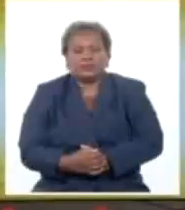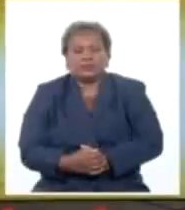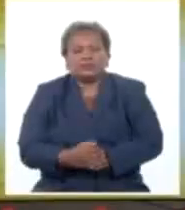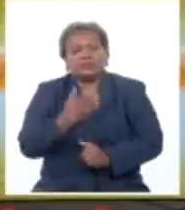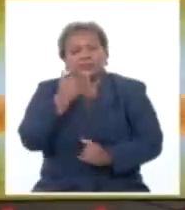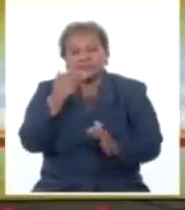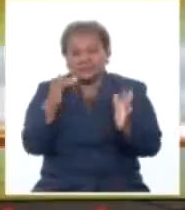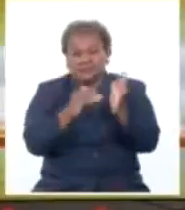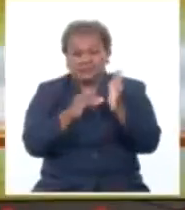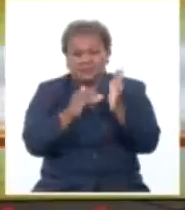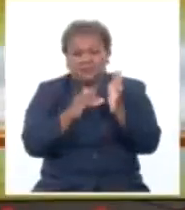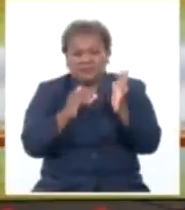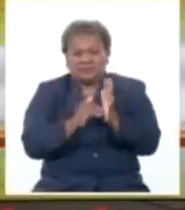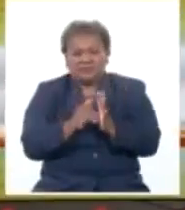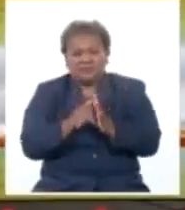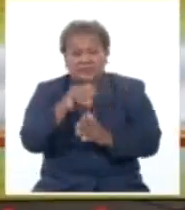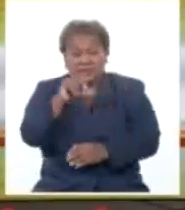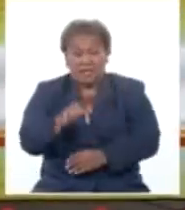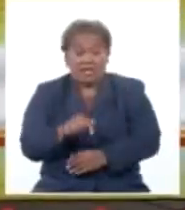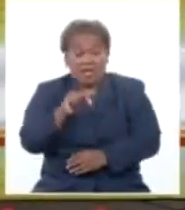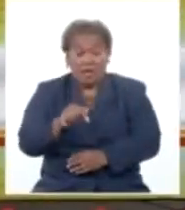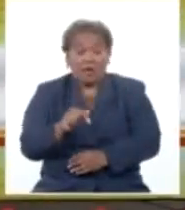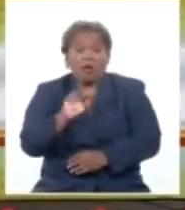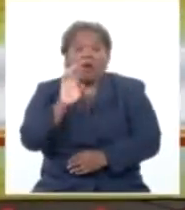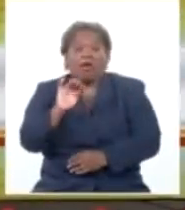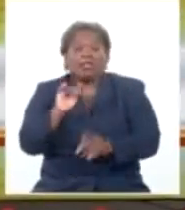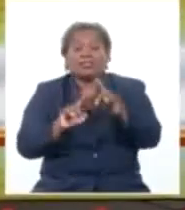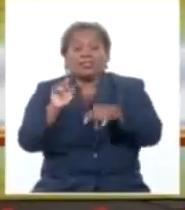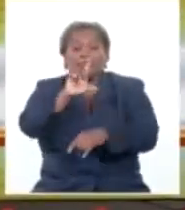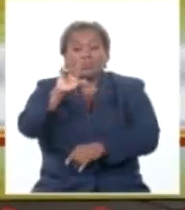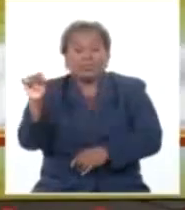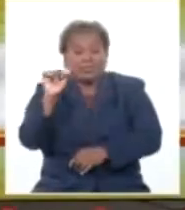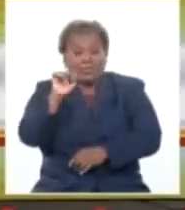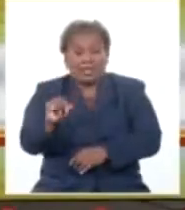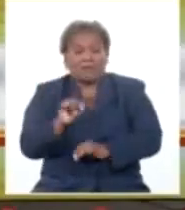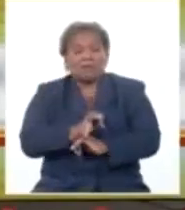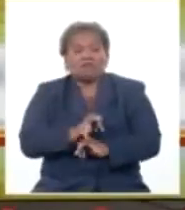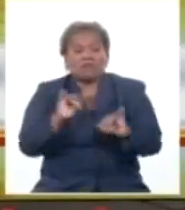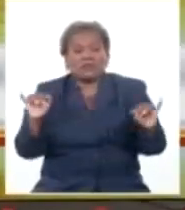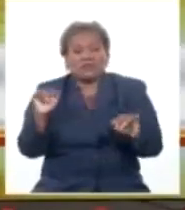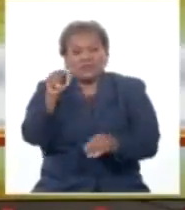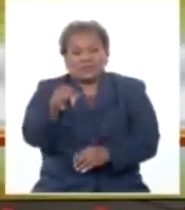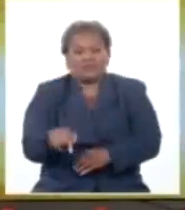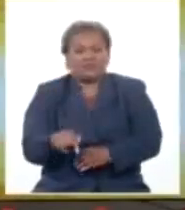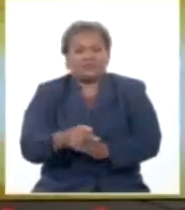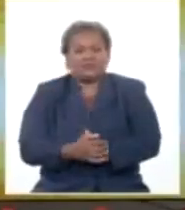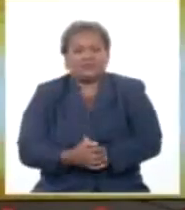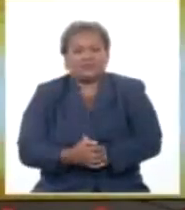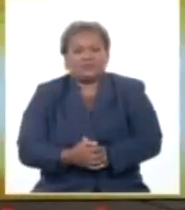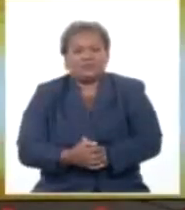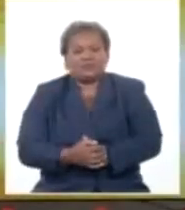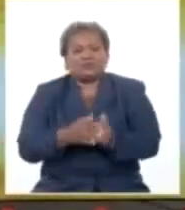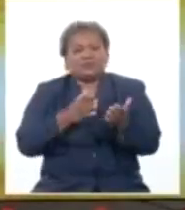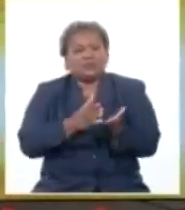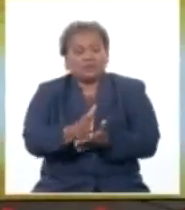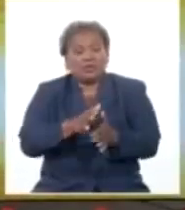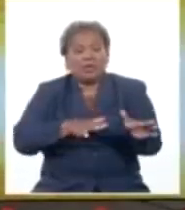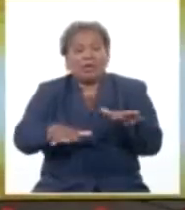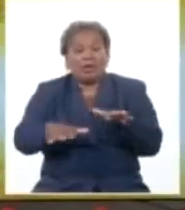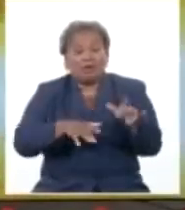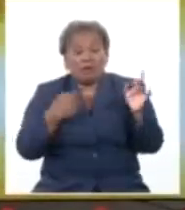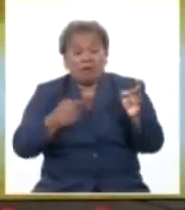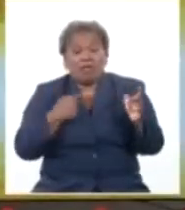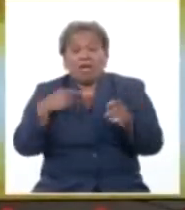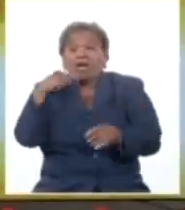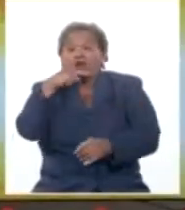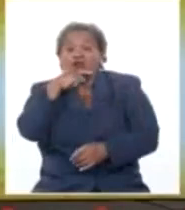Buenas tardes. Les propongo un acercamiento a los principales temas que marcan la agenda noticiosa de esta jornada. Continúan las acciones de guerra entre